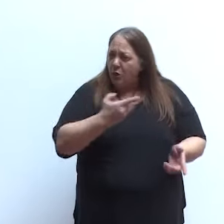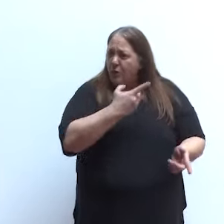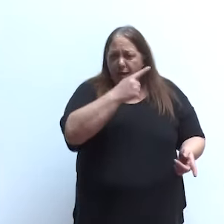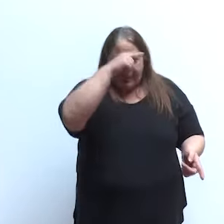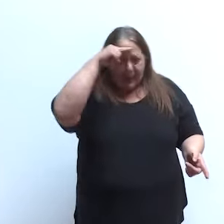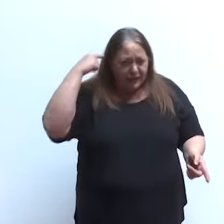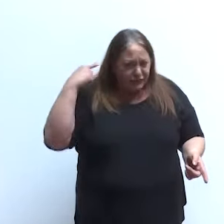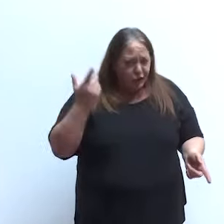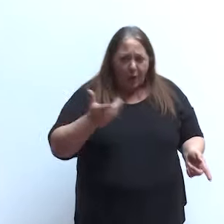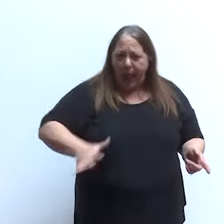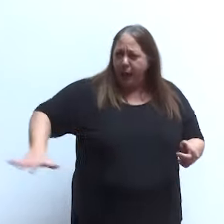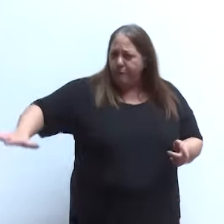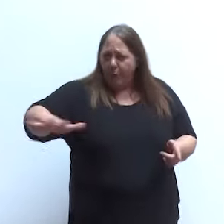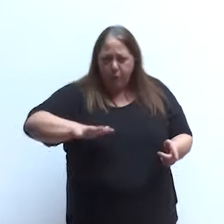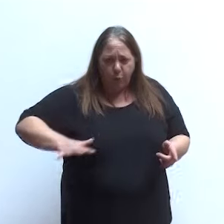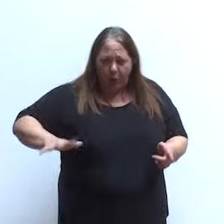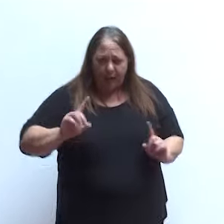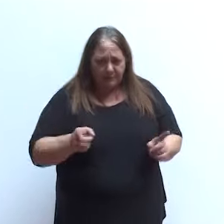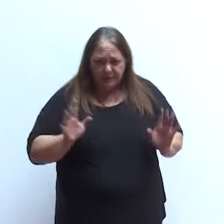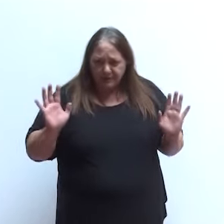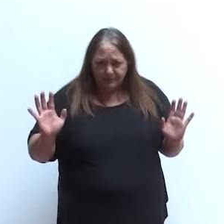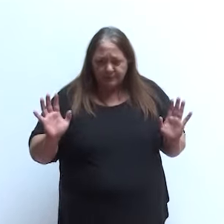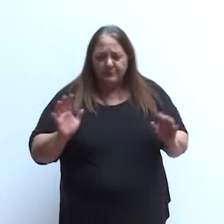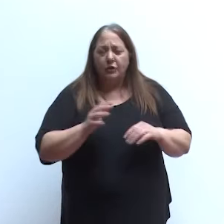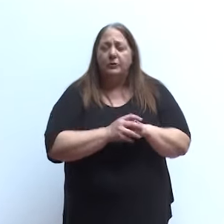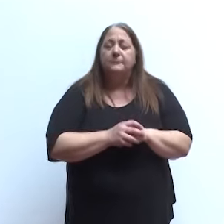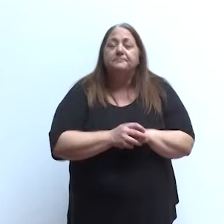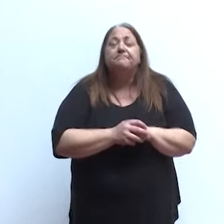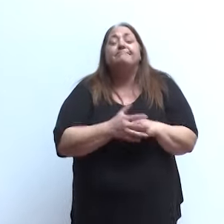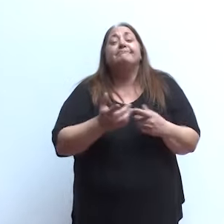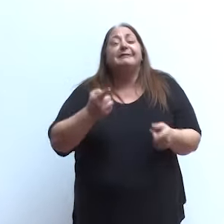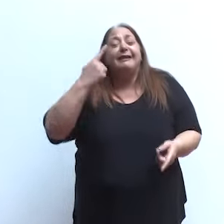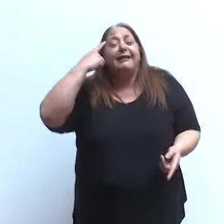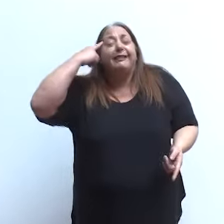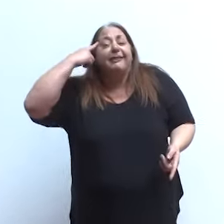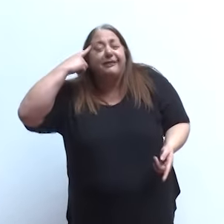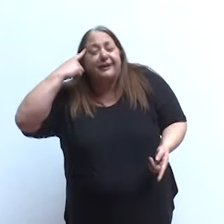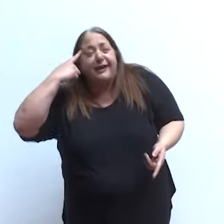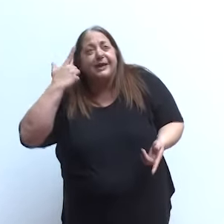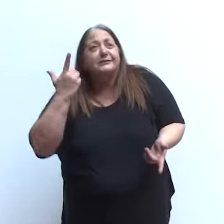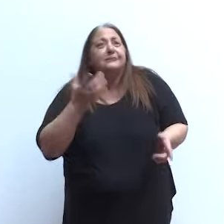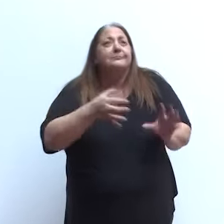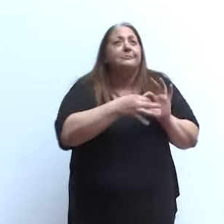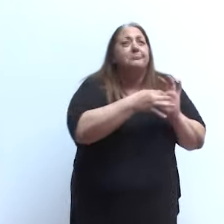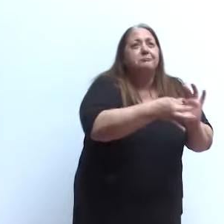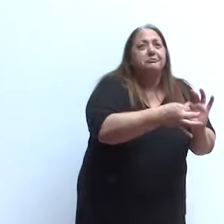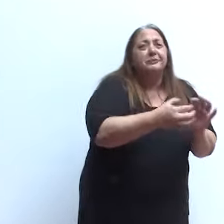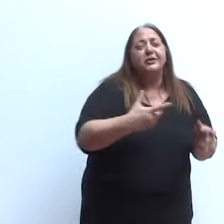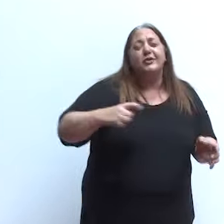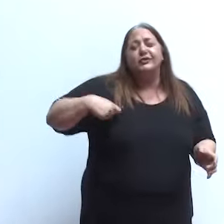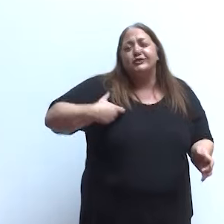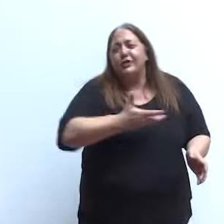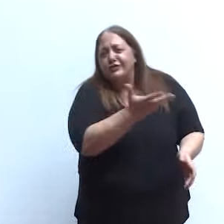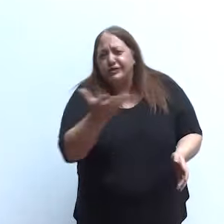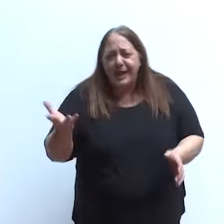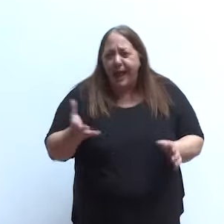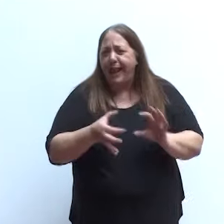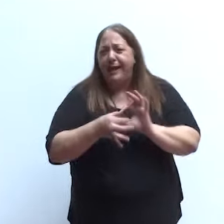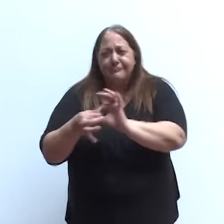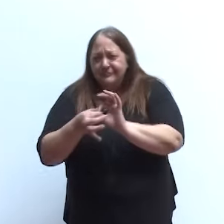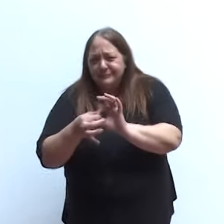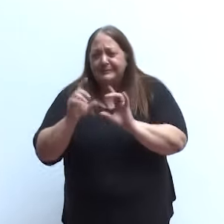quieran No ahora bien pesan las ideas pero también pesan Los lazos sociales No yo soy bastante durg inian en ese sentido y